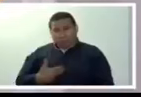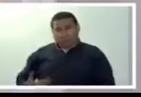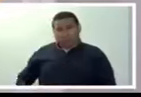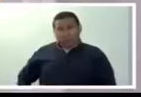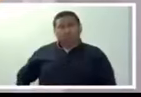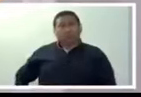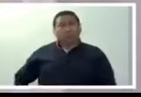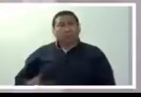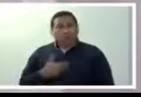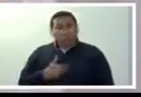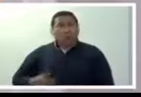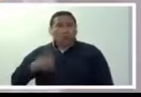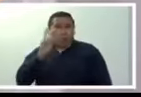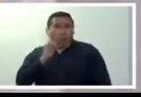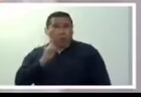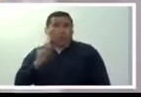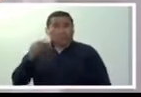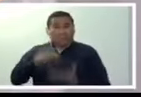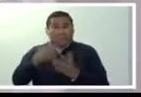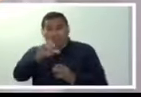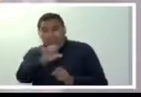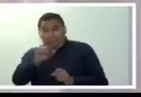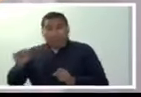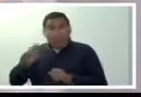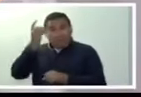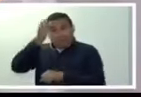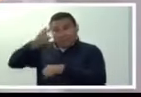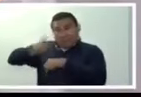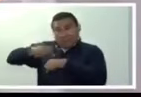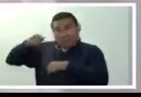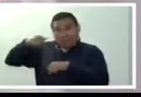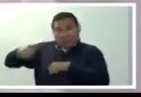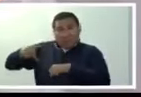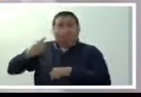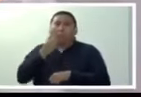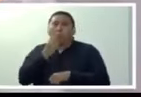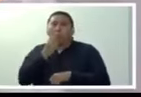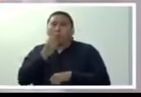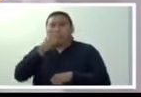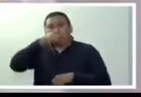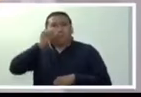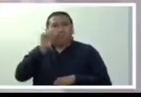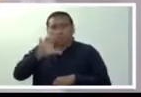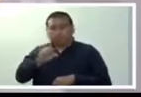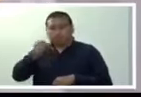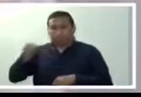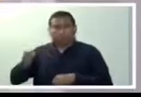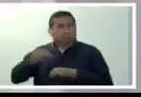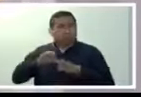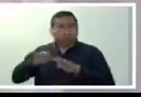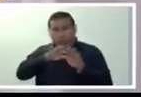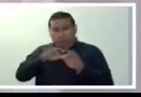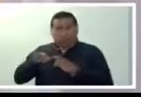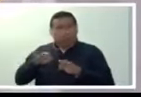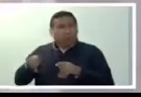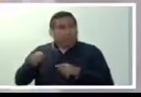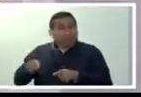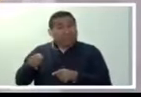municipal separó del cargo al director de la policía de Benito Juárez. En ese